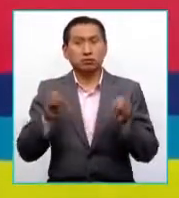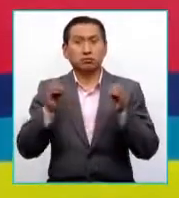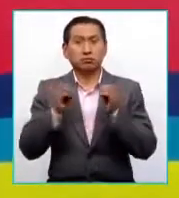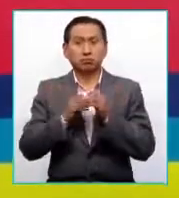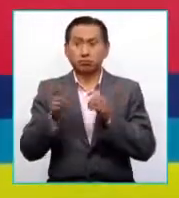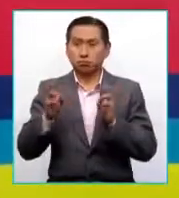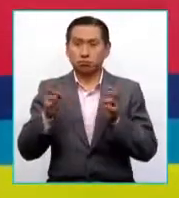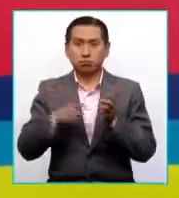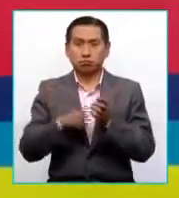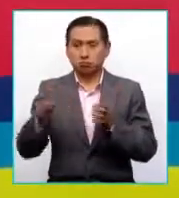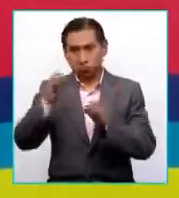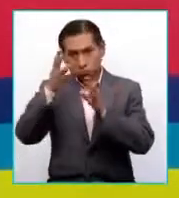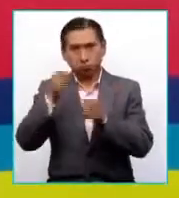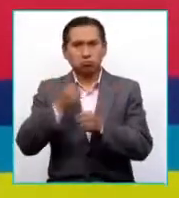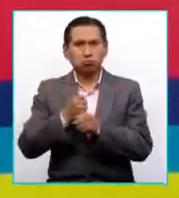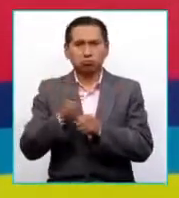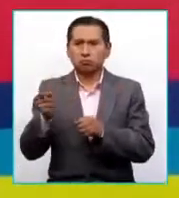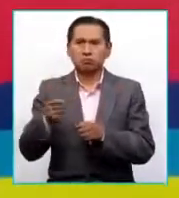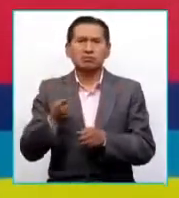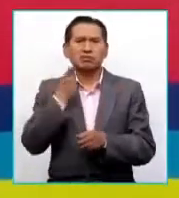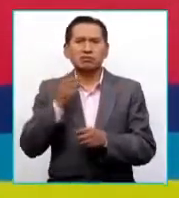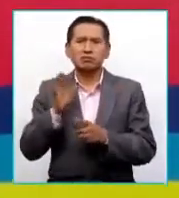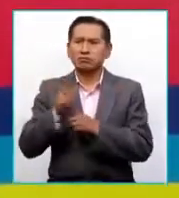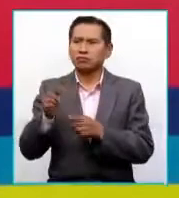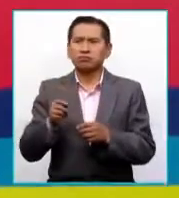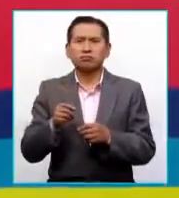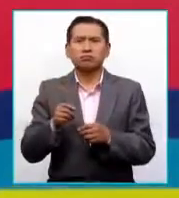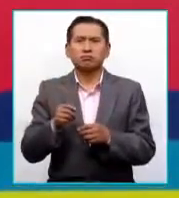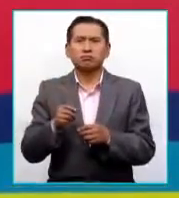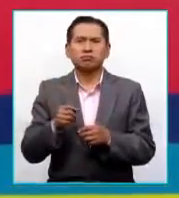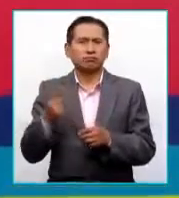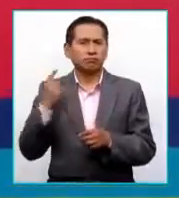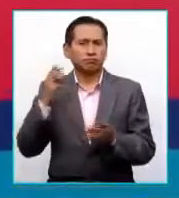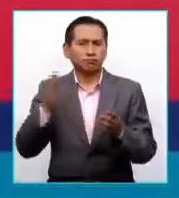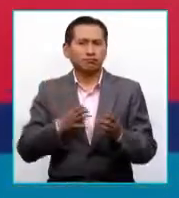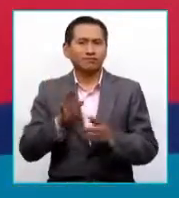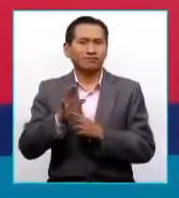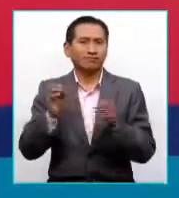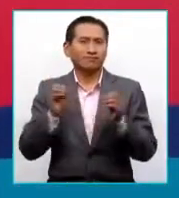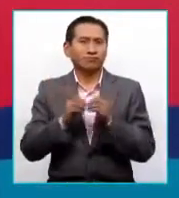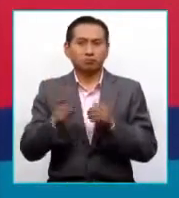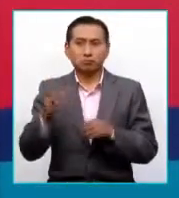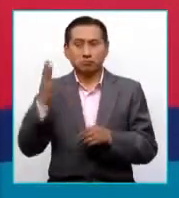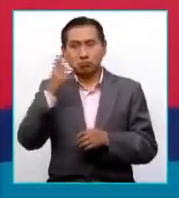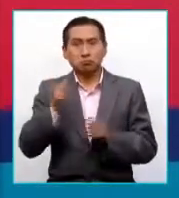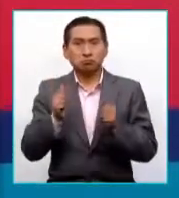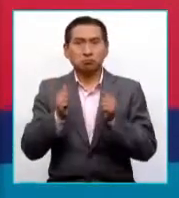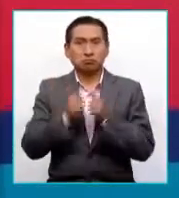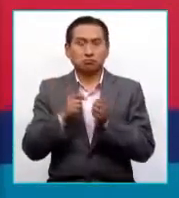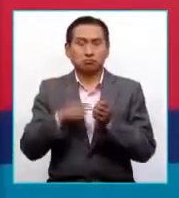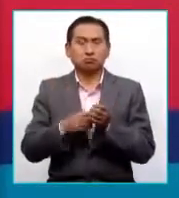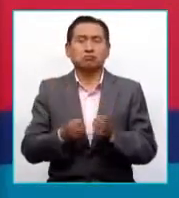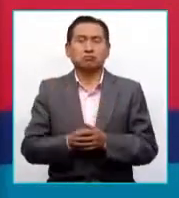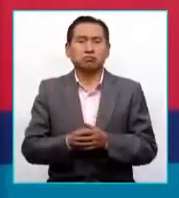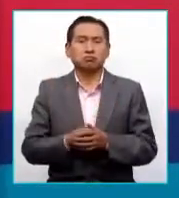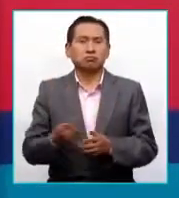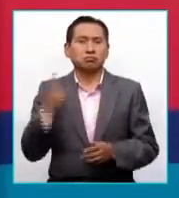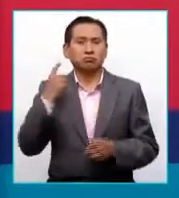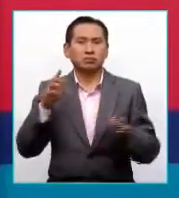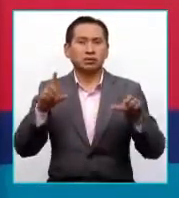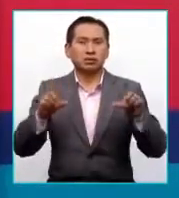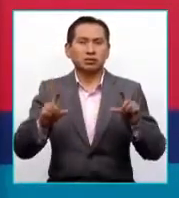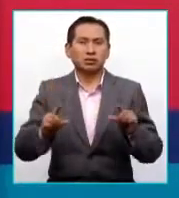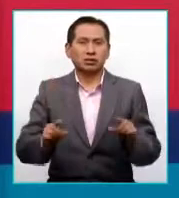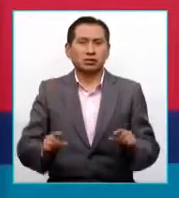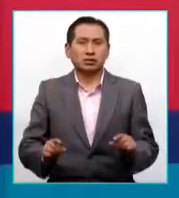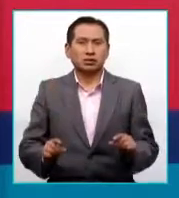de la actuación, y que hace muy poco presentó un concierto muy lindo acompañado también por Luciel Izumi, con quien normalmente la encontramos en